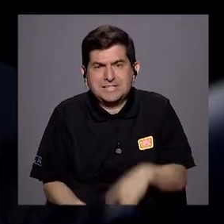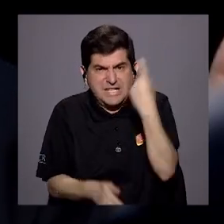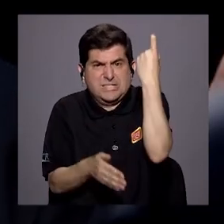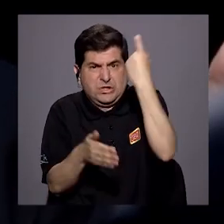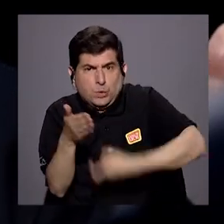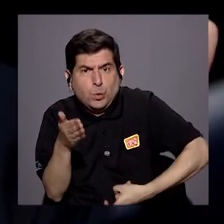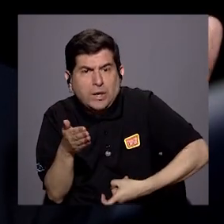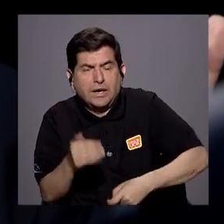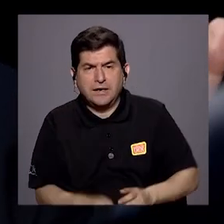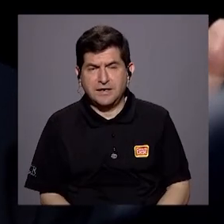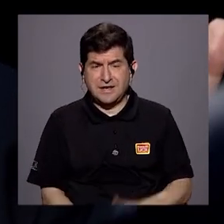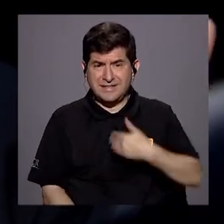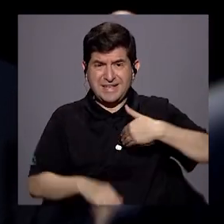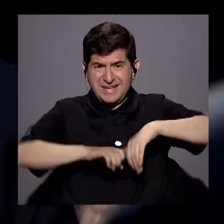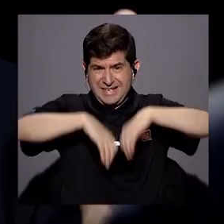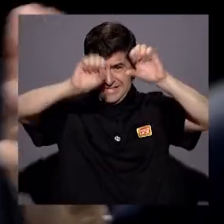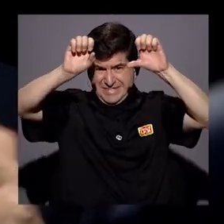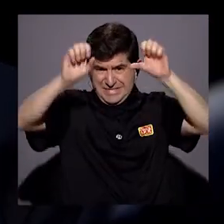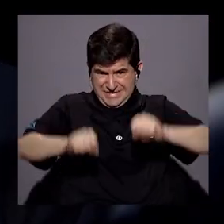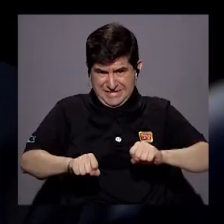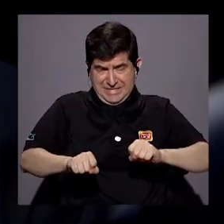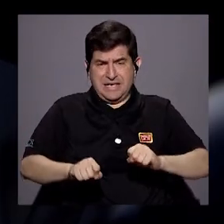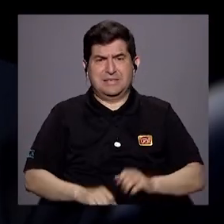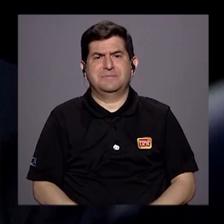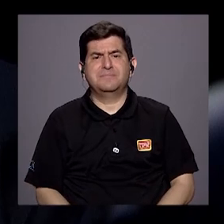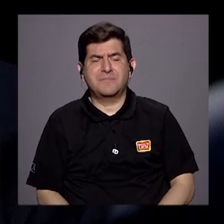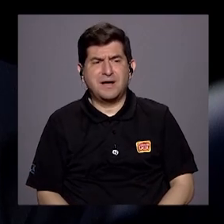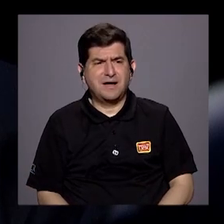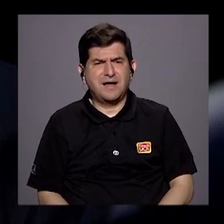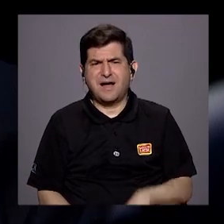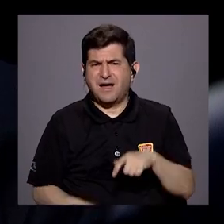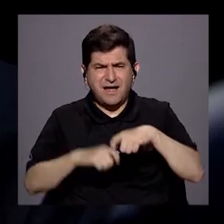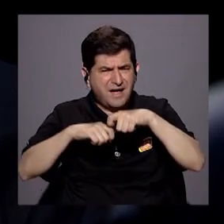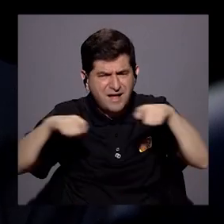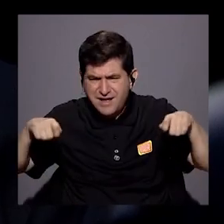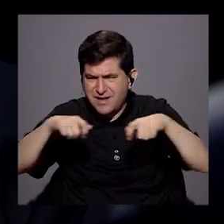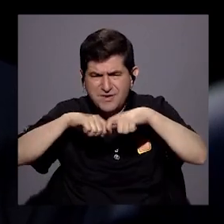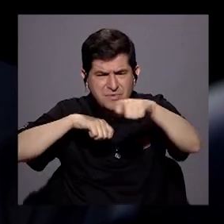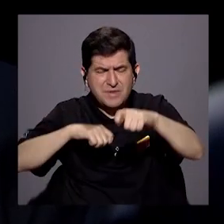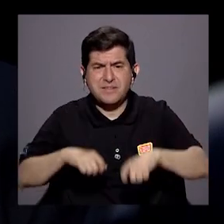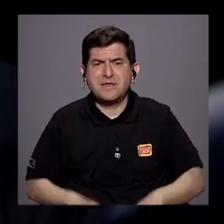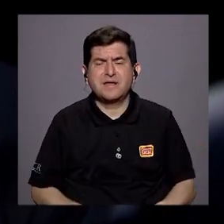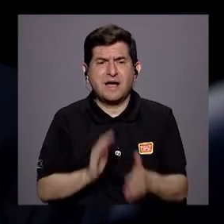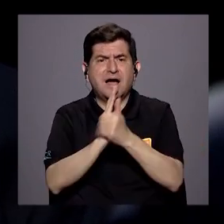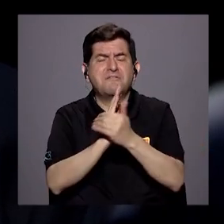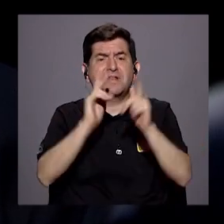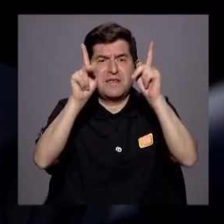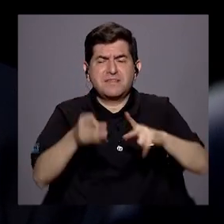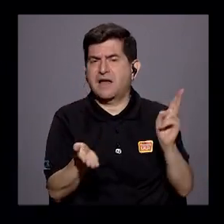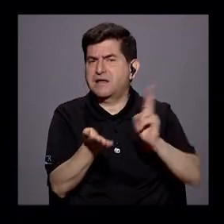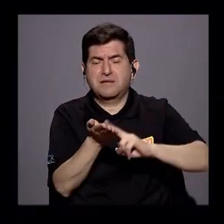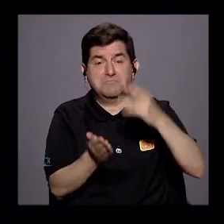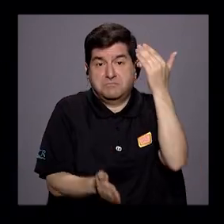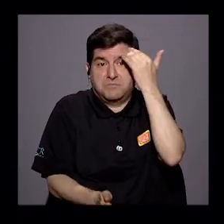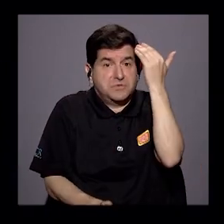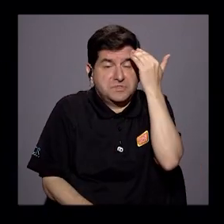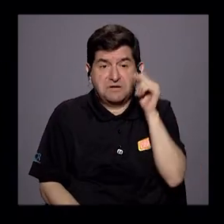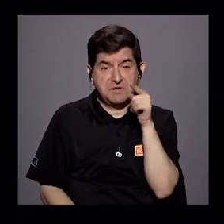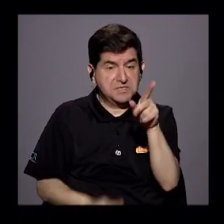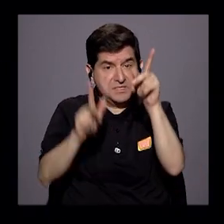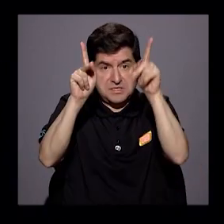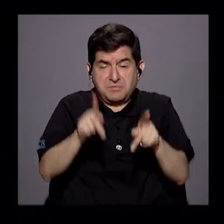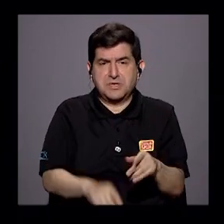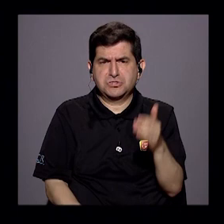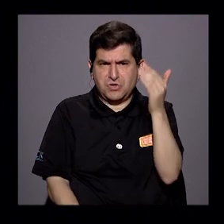muy grosera muy diferente tenemos un sistema donde no medimos la capacidad del que ese contrato no sabemos